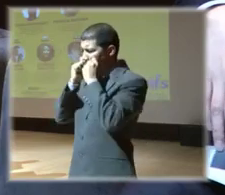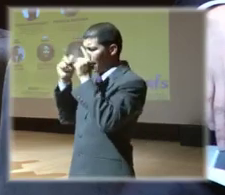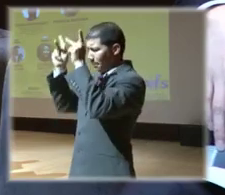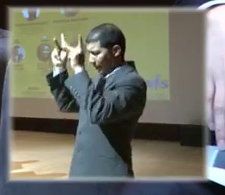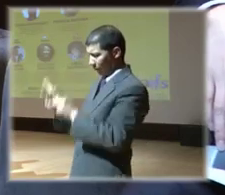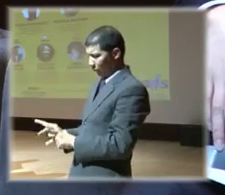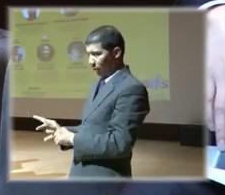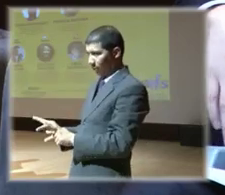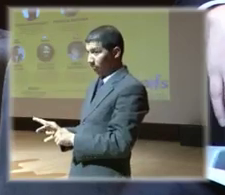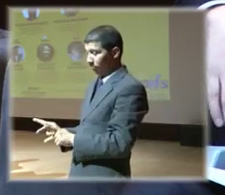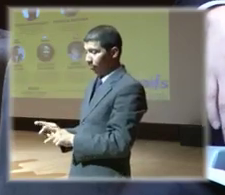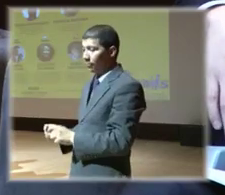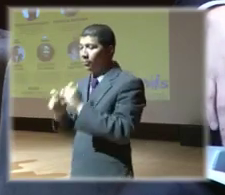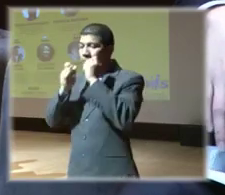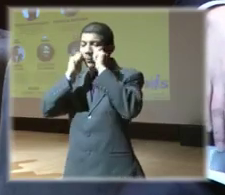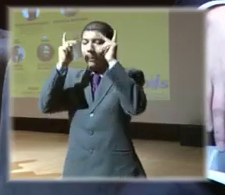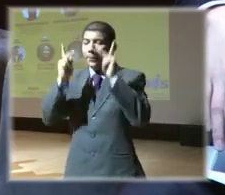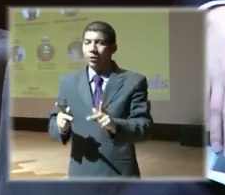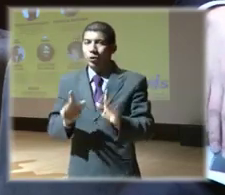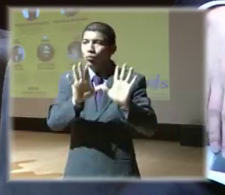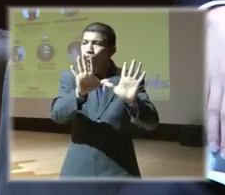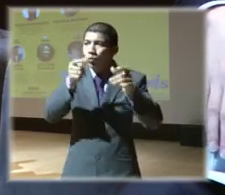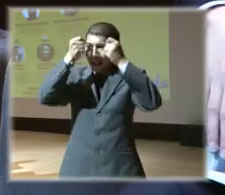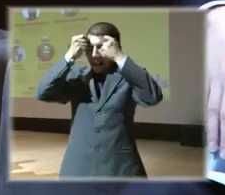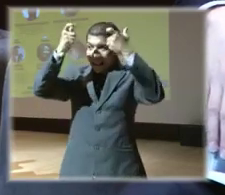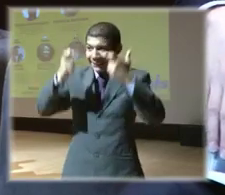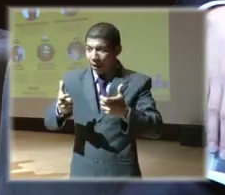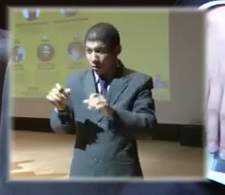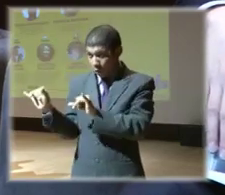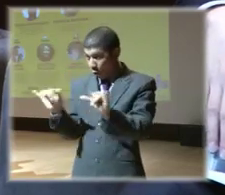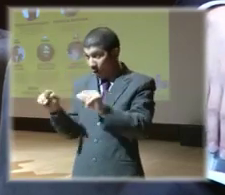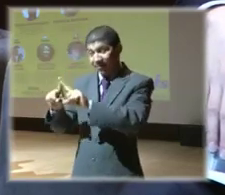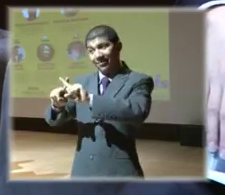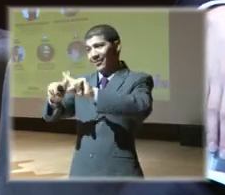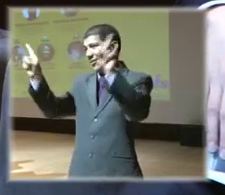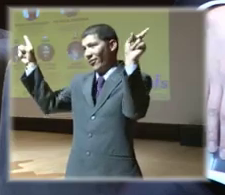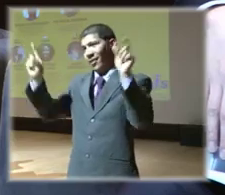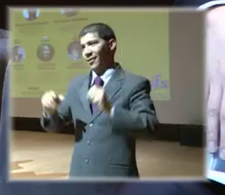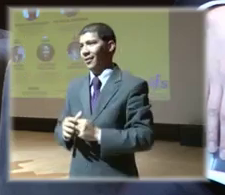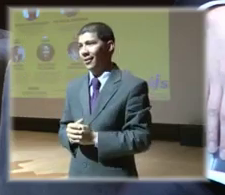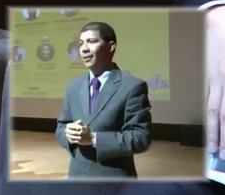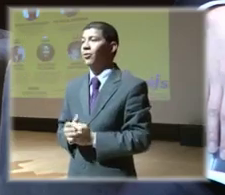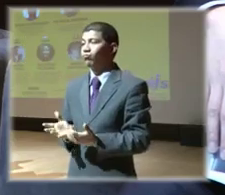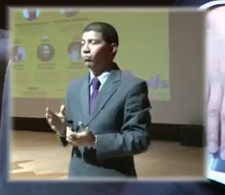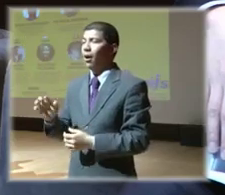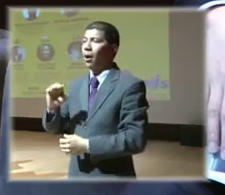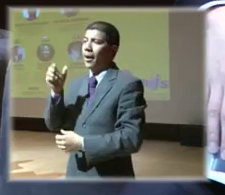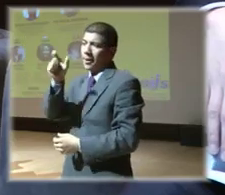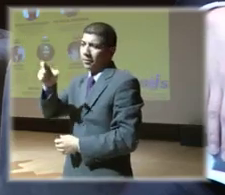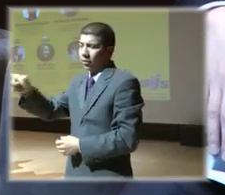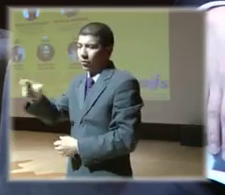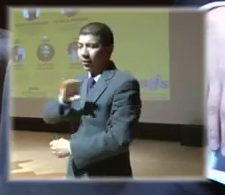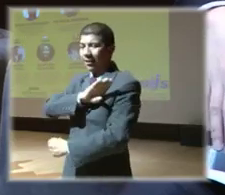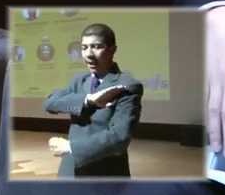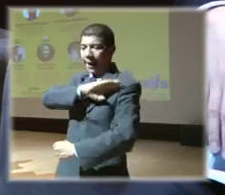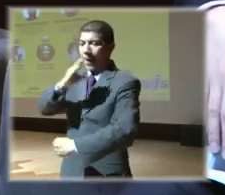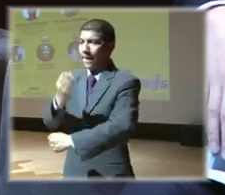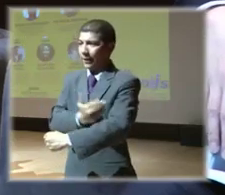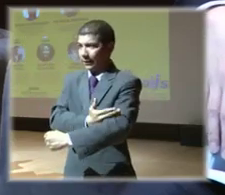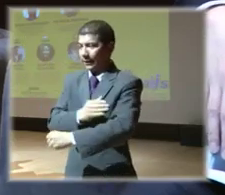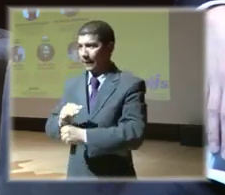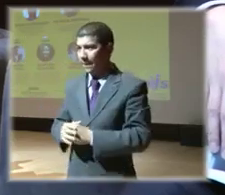y ser persona para el Estado. Esa diferencia radica en el reconocimiento de la capacidad jurídica. Entendemos